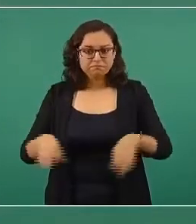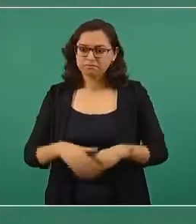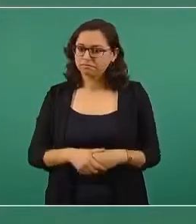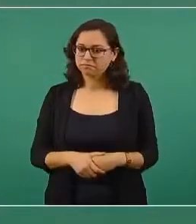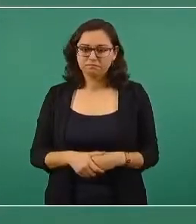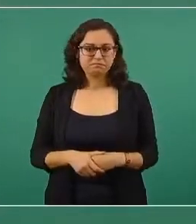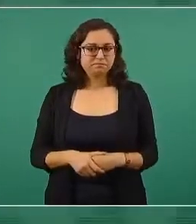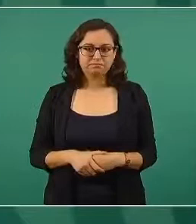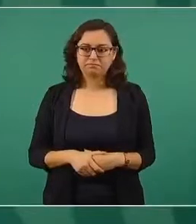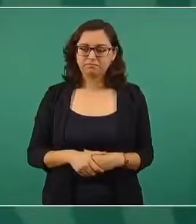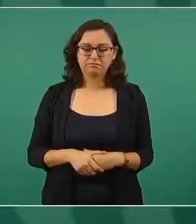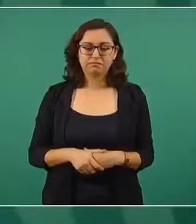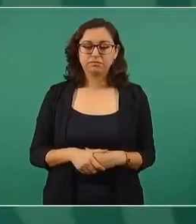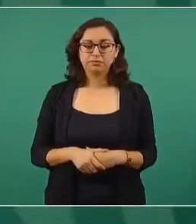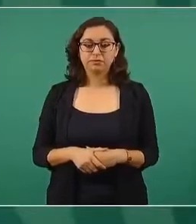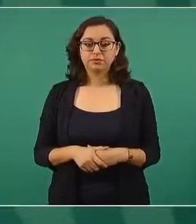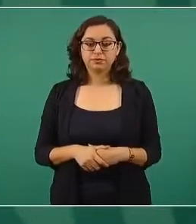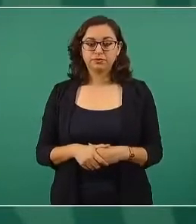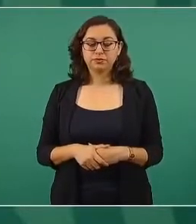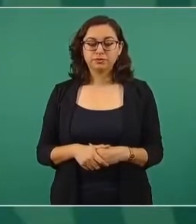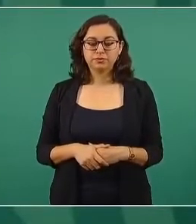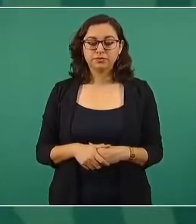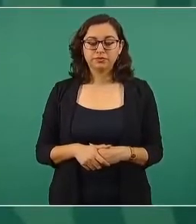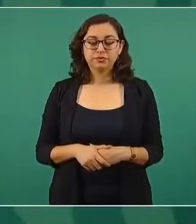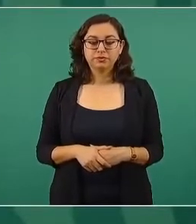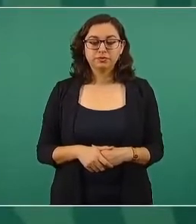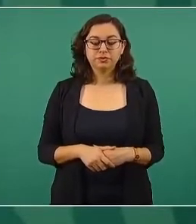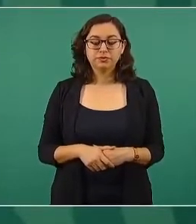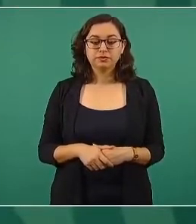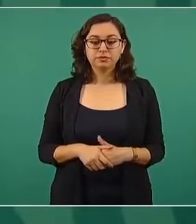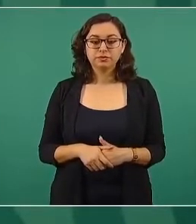con equidad.